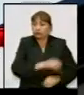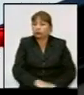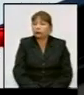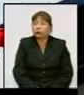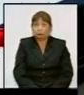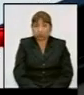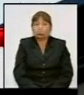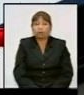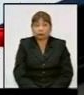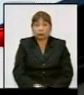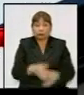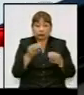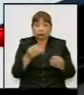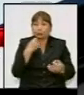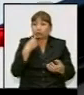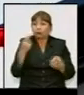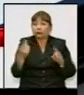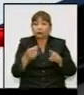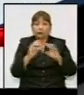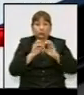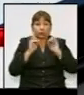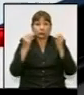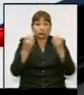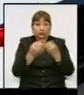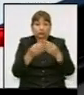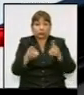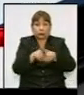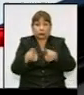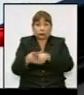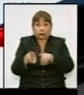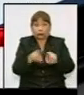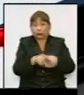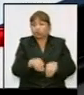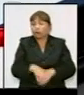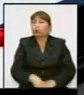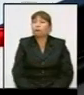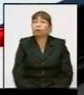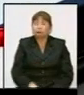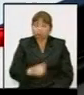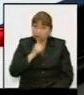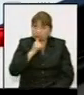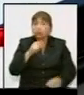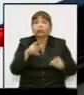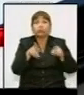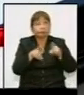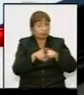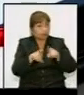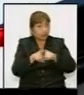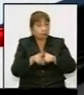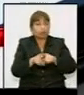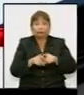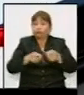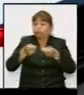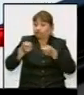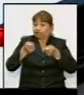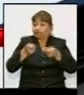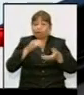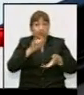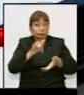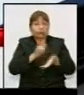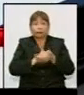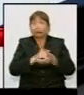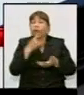acumuladamente, para todas las organizaciones es lo mismo. Asimismo, El Comando de Control Espacial es